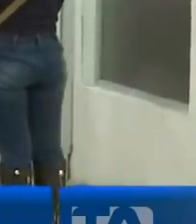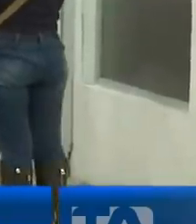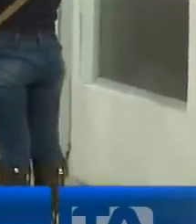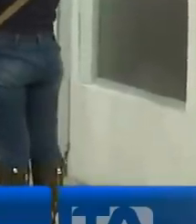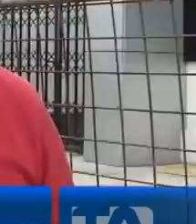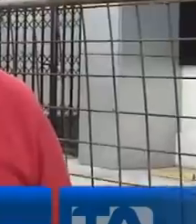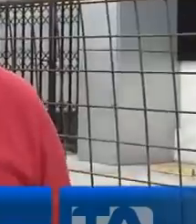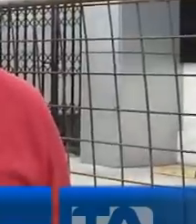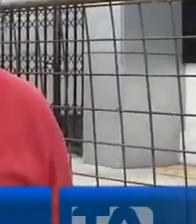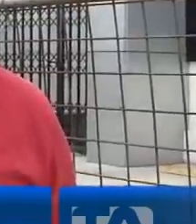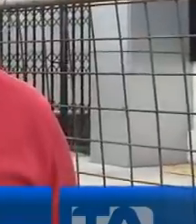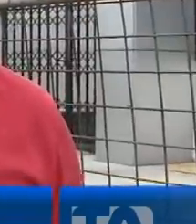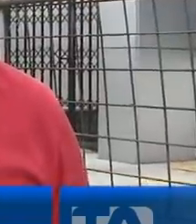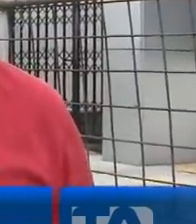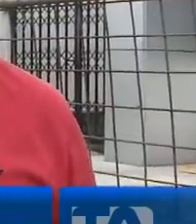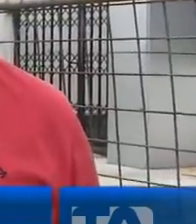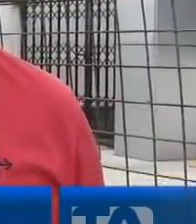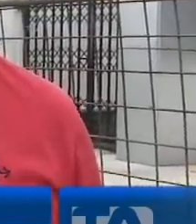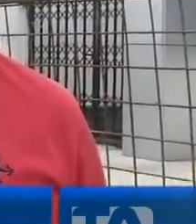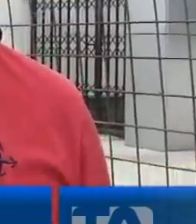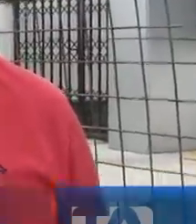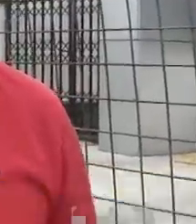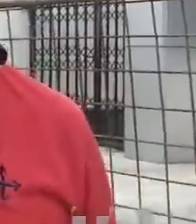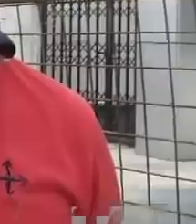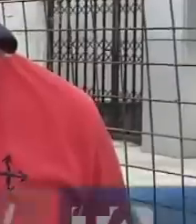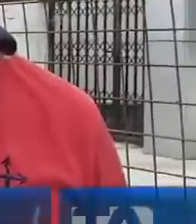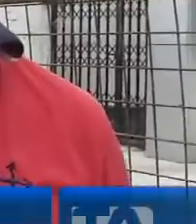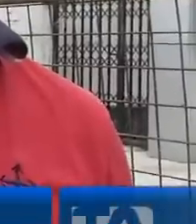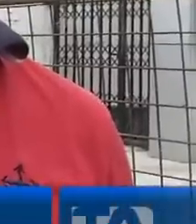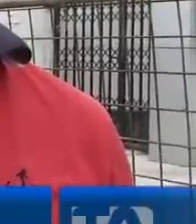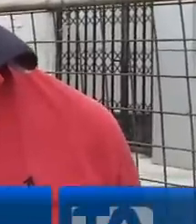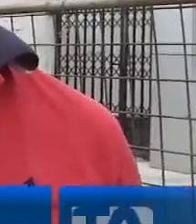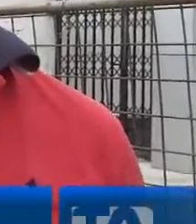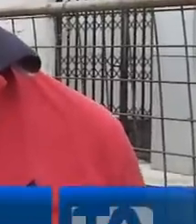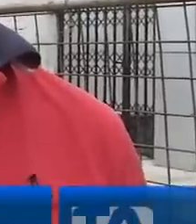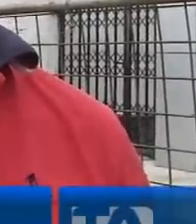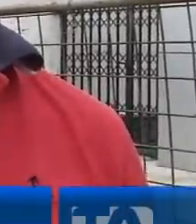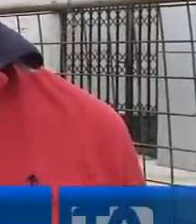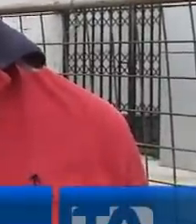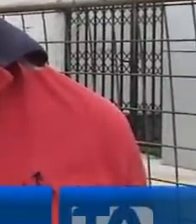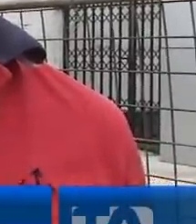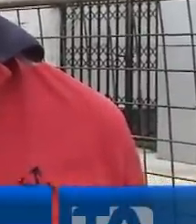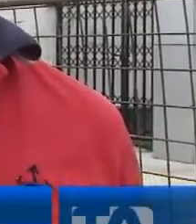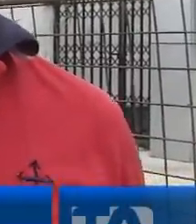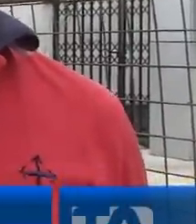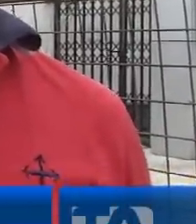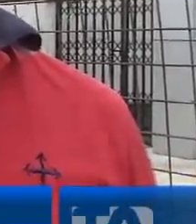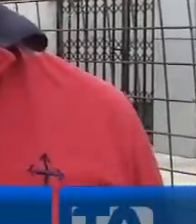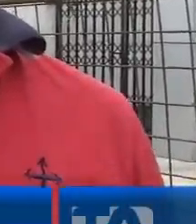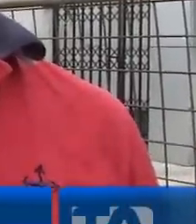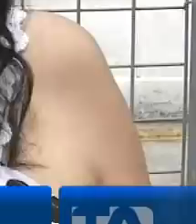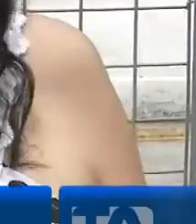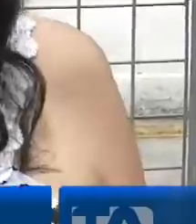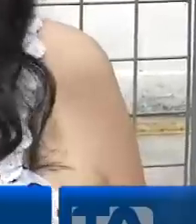su ausencia. Mi esposa recién dio a luz, entonces tuvimos mi hijita, entonces ella tuvo una cesárea, por ende no pudo venir